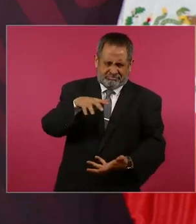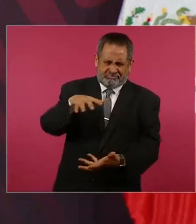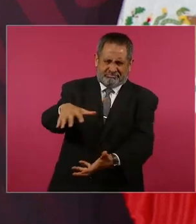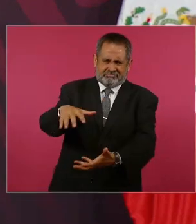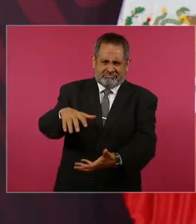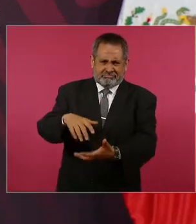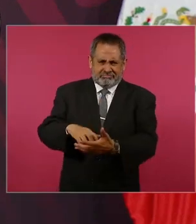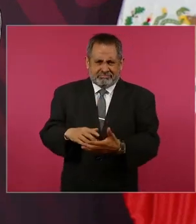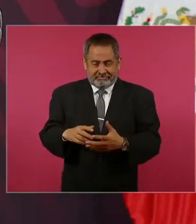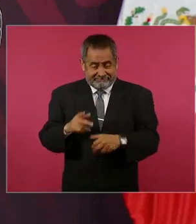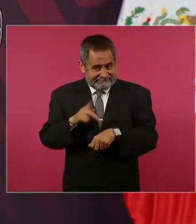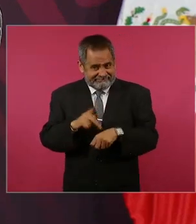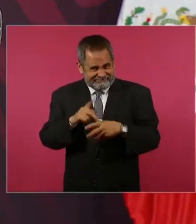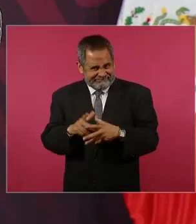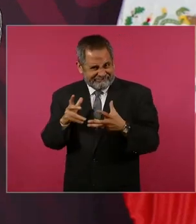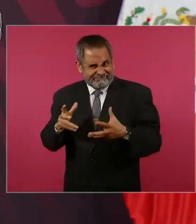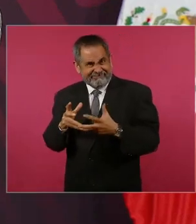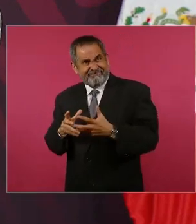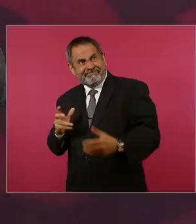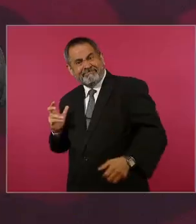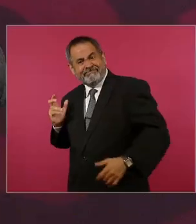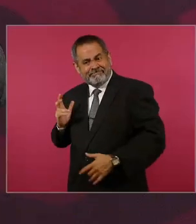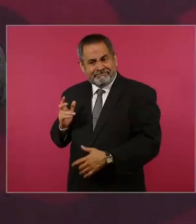Unas así,